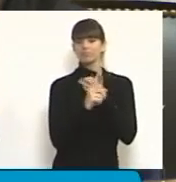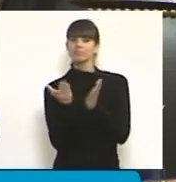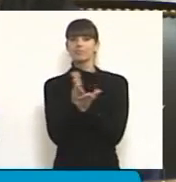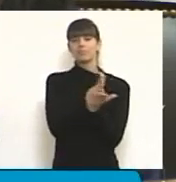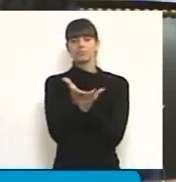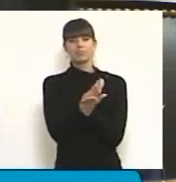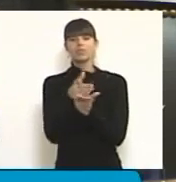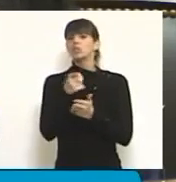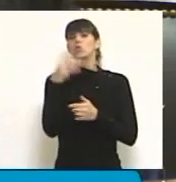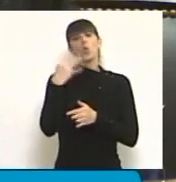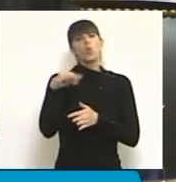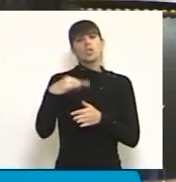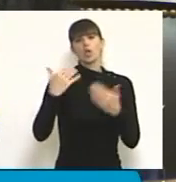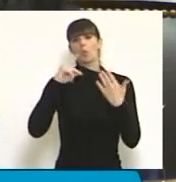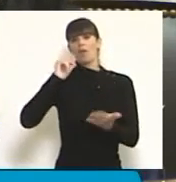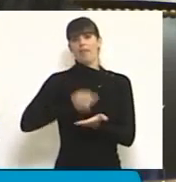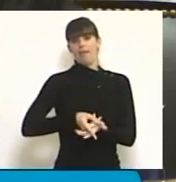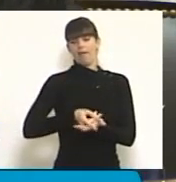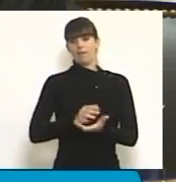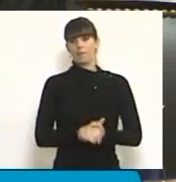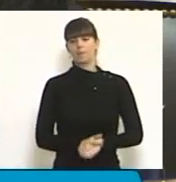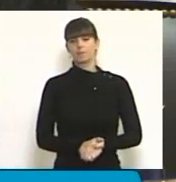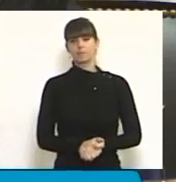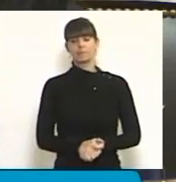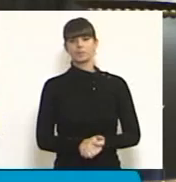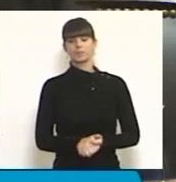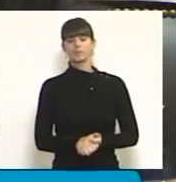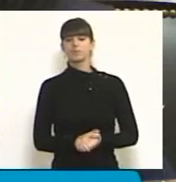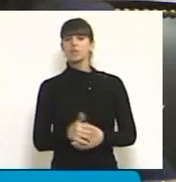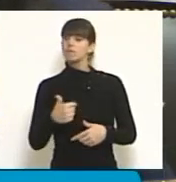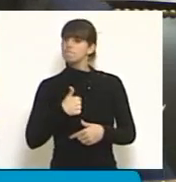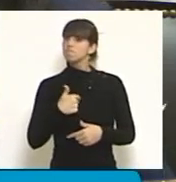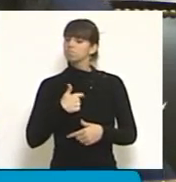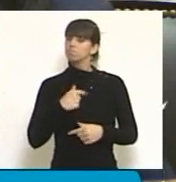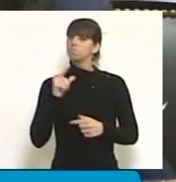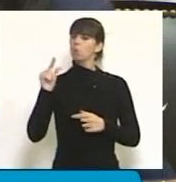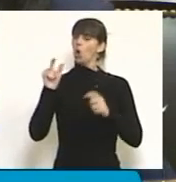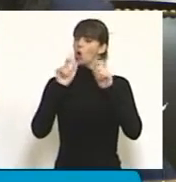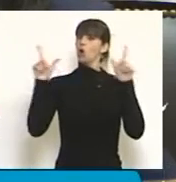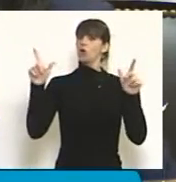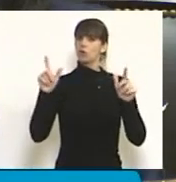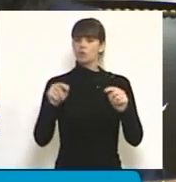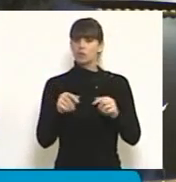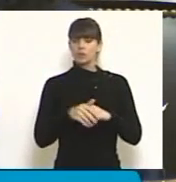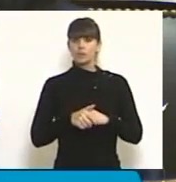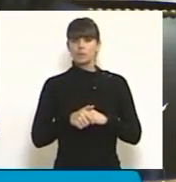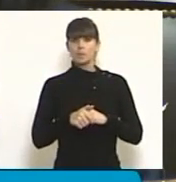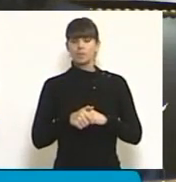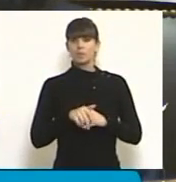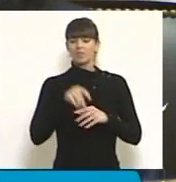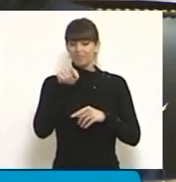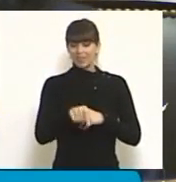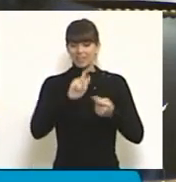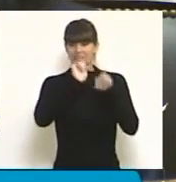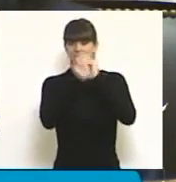único capaz de tomar las decisiones. Pero me llama la atención que en esta